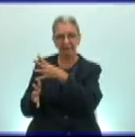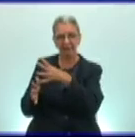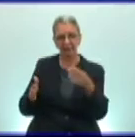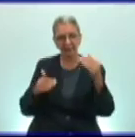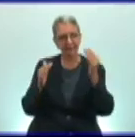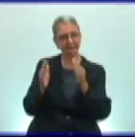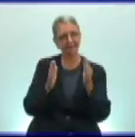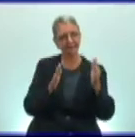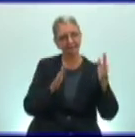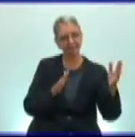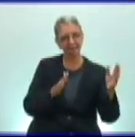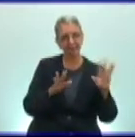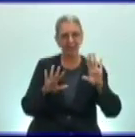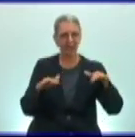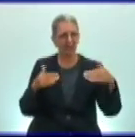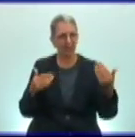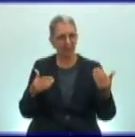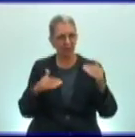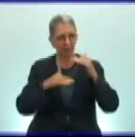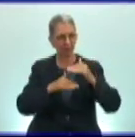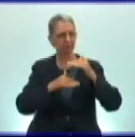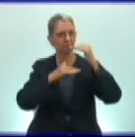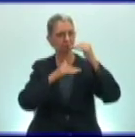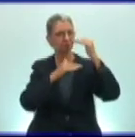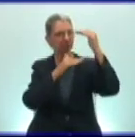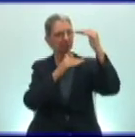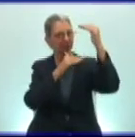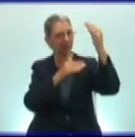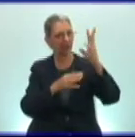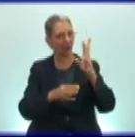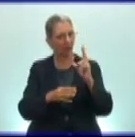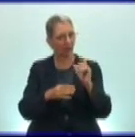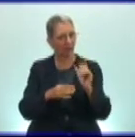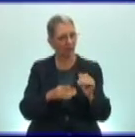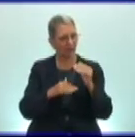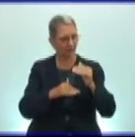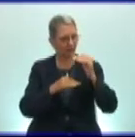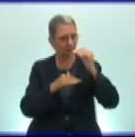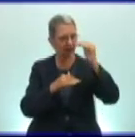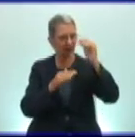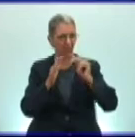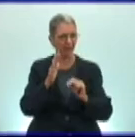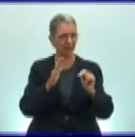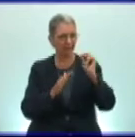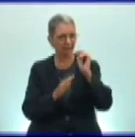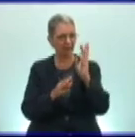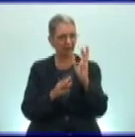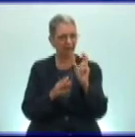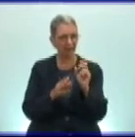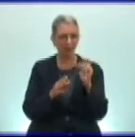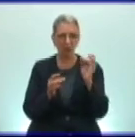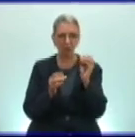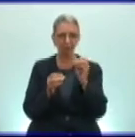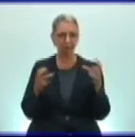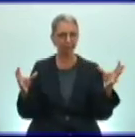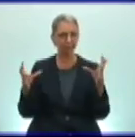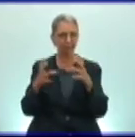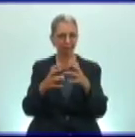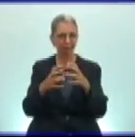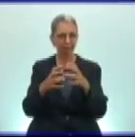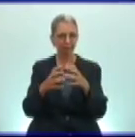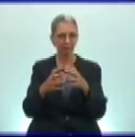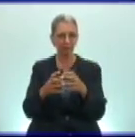encuentra, teniendo en cuenta la cantidad de niveles de energía, o en qué grupo se encuentra a partir de la cantidad